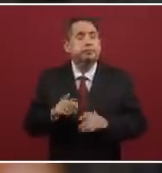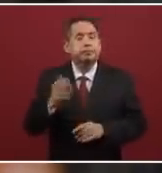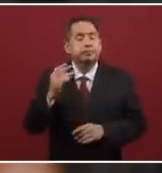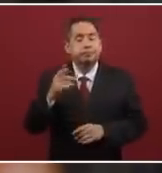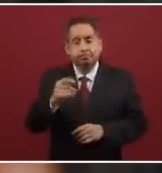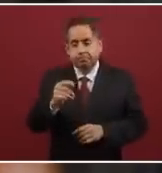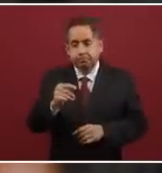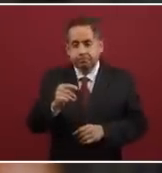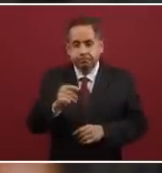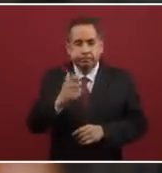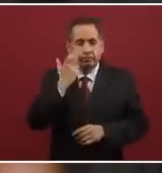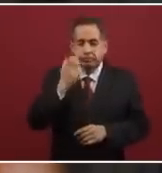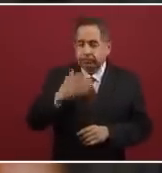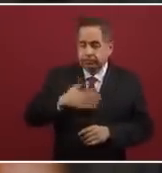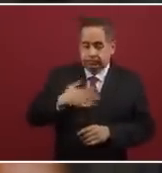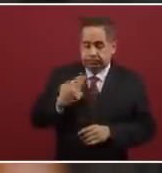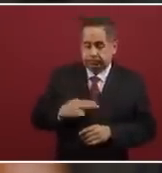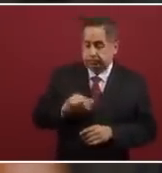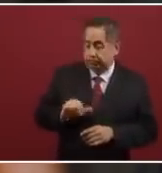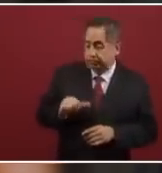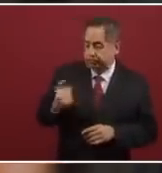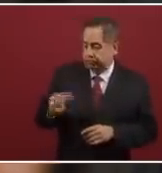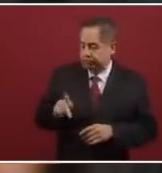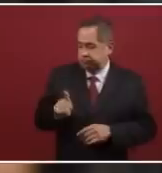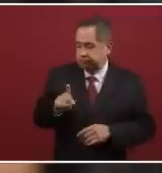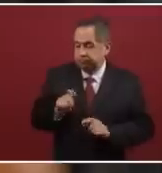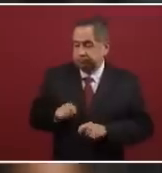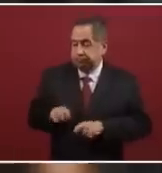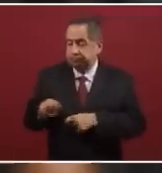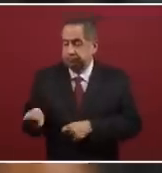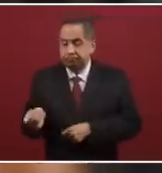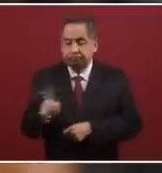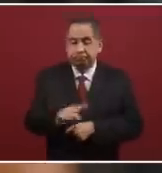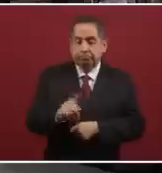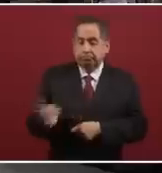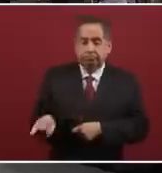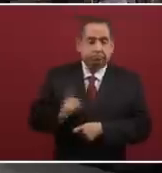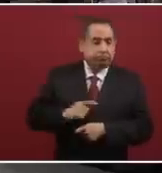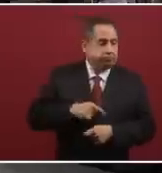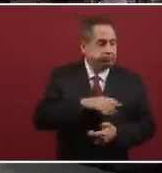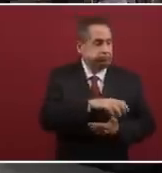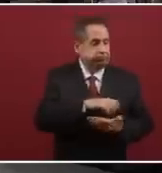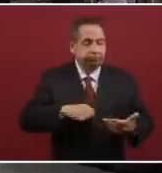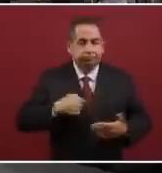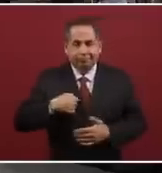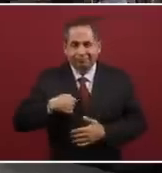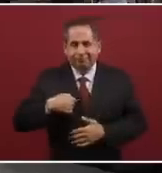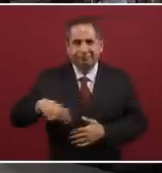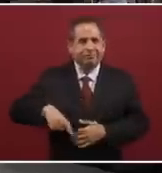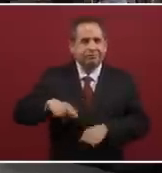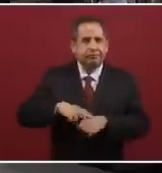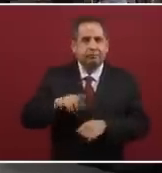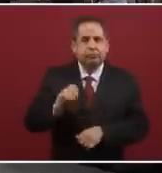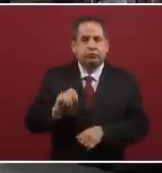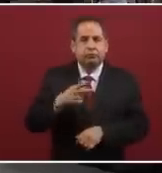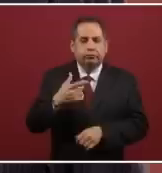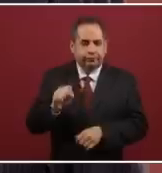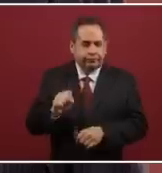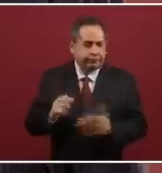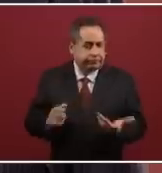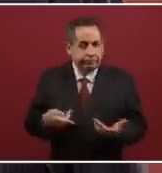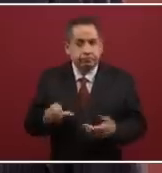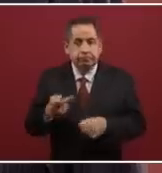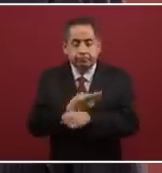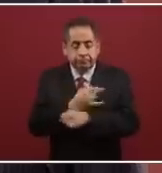a través de prestanombres de trabajadores del exgobernador Borge, pero no sabemos cómo va esa investigación, si se